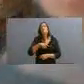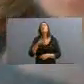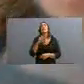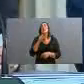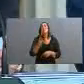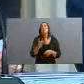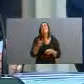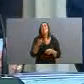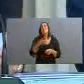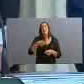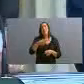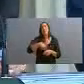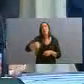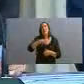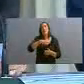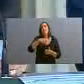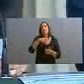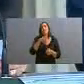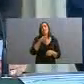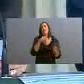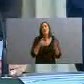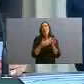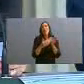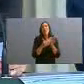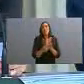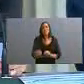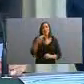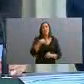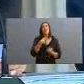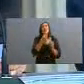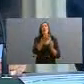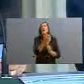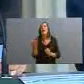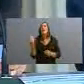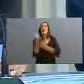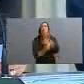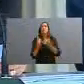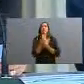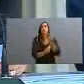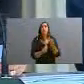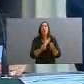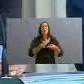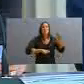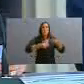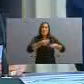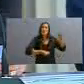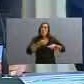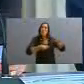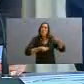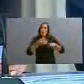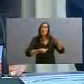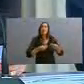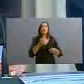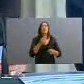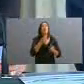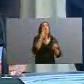dependen en materia de incremento nominal. La evolución presupuestaria ha crecido en materia de seguridad